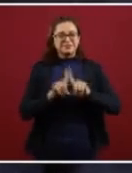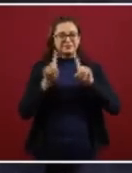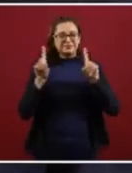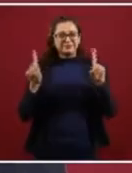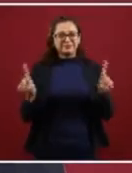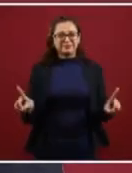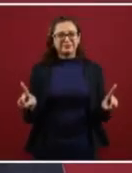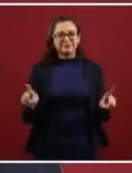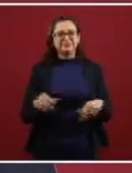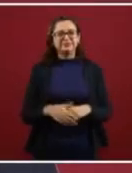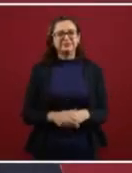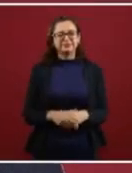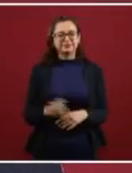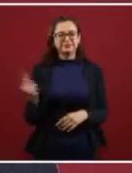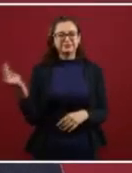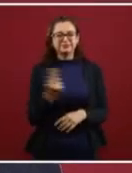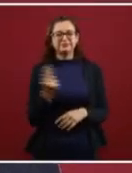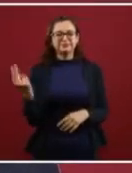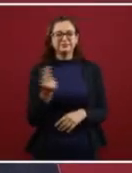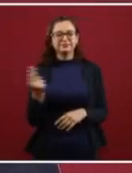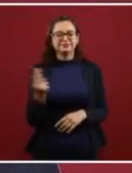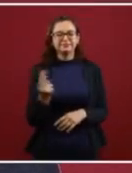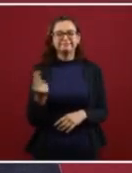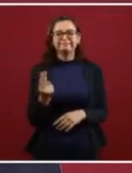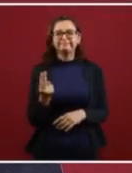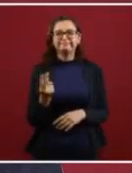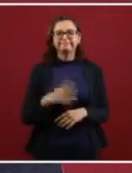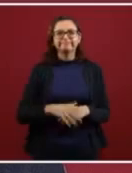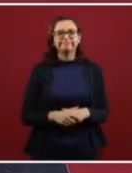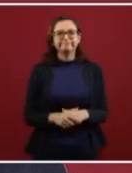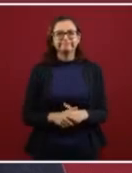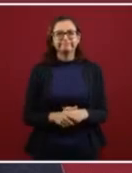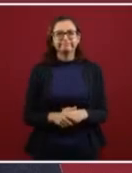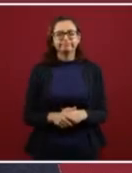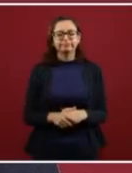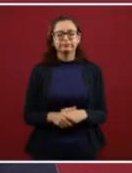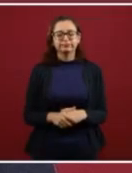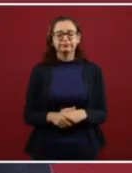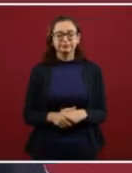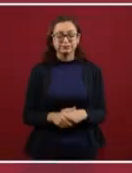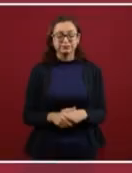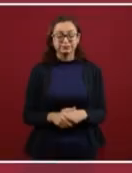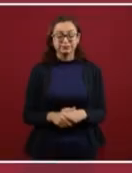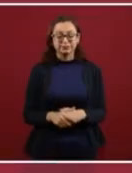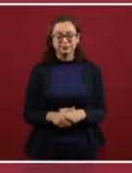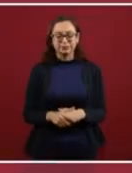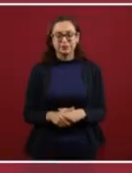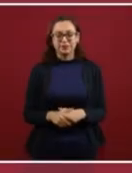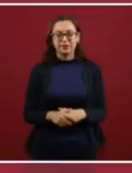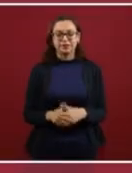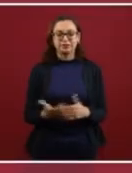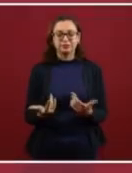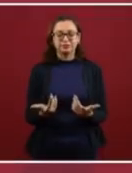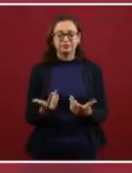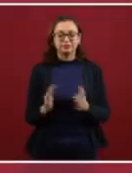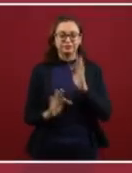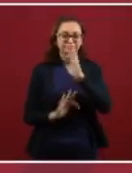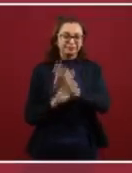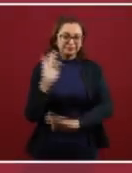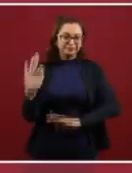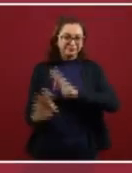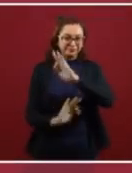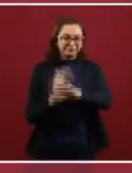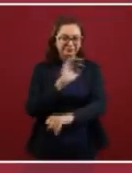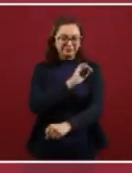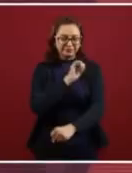El presidente Andrés Manuel López Obrador dijo que los únicos privilegiados en el presupuesto para 2020 serán los niños, jóvenes y ancianos